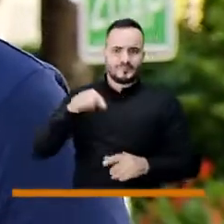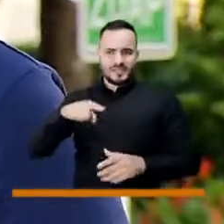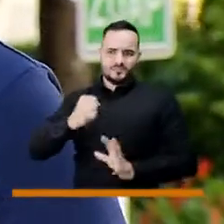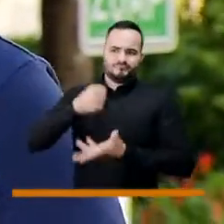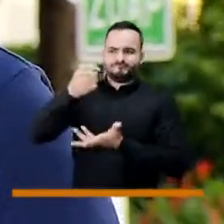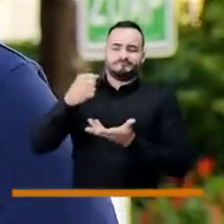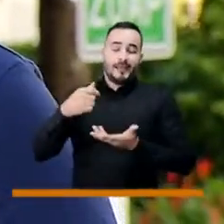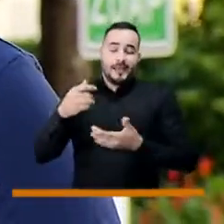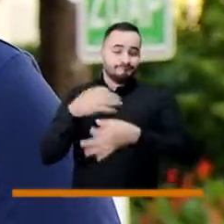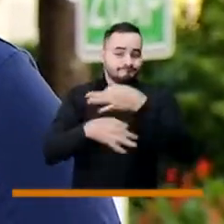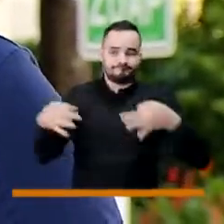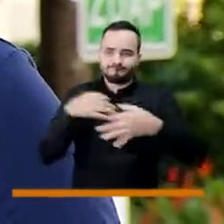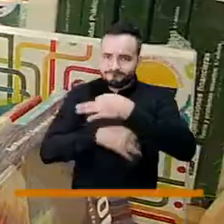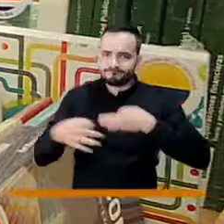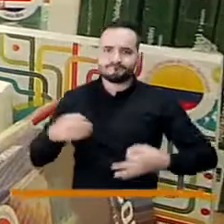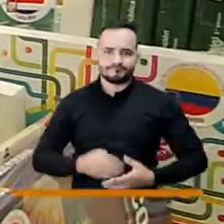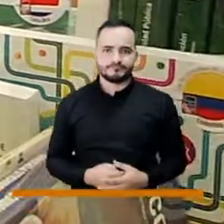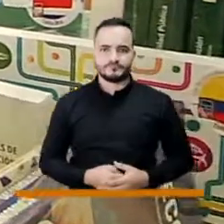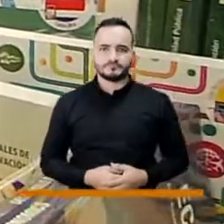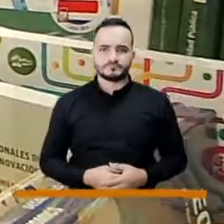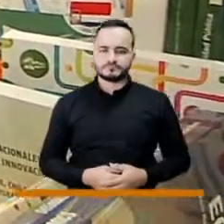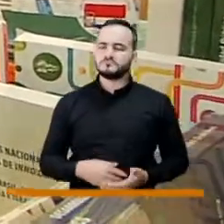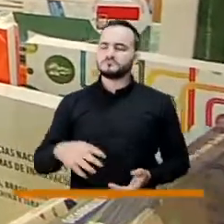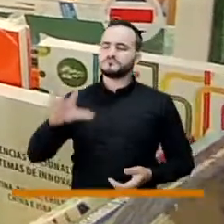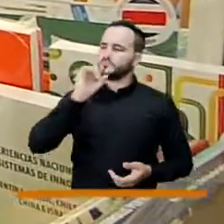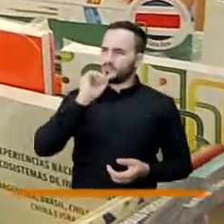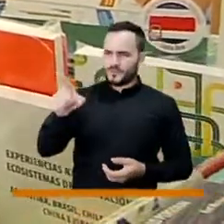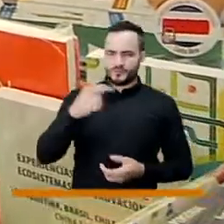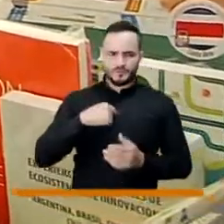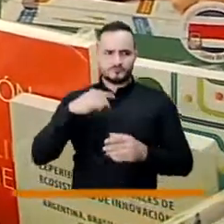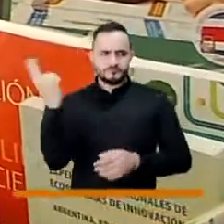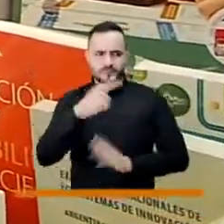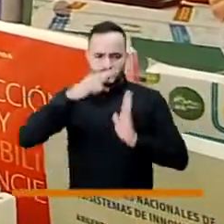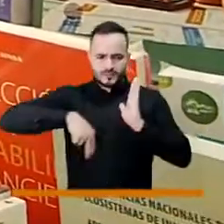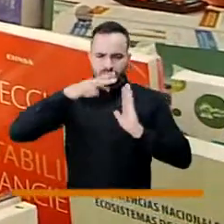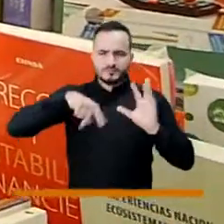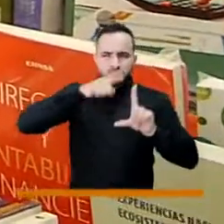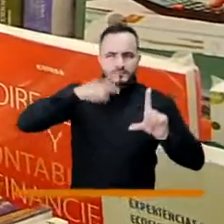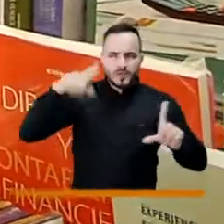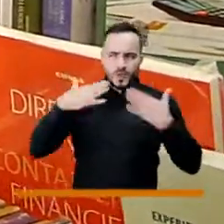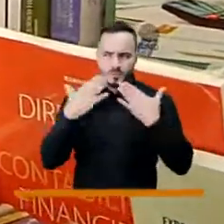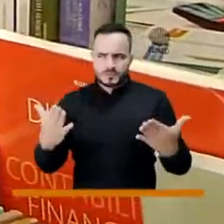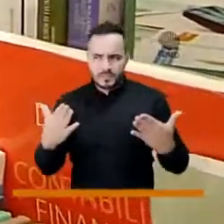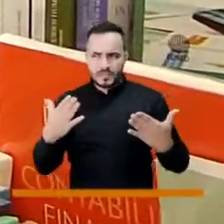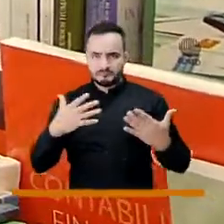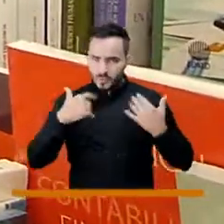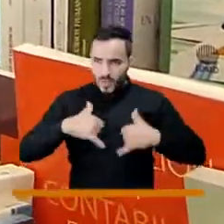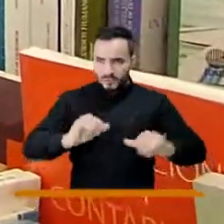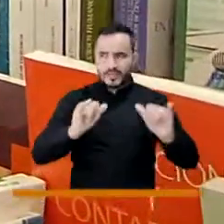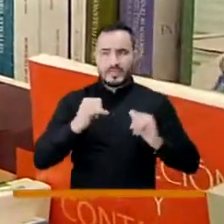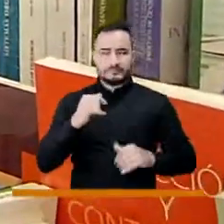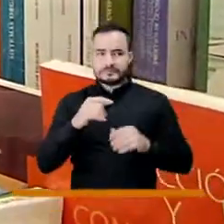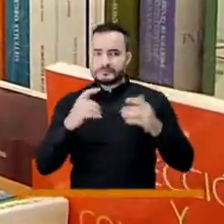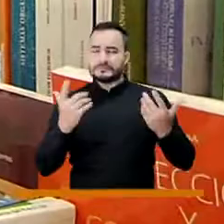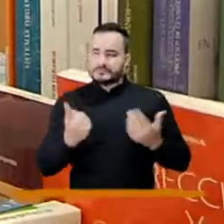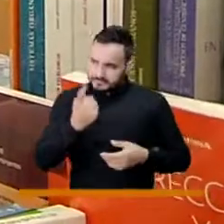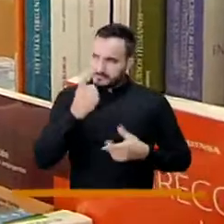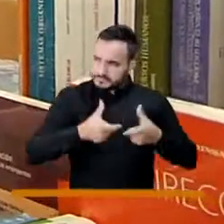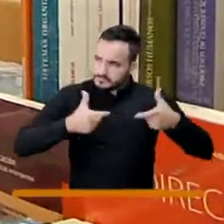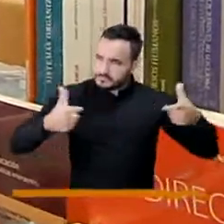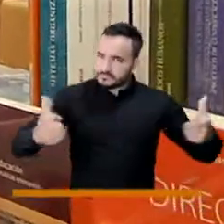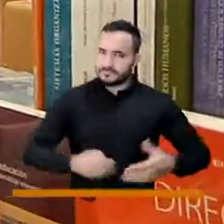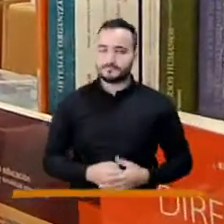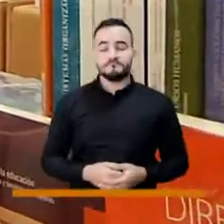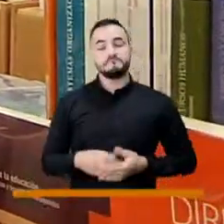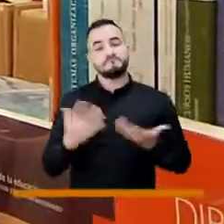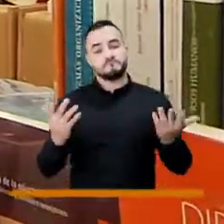pandemia ha golpeado bastante las finanzas públicas. ¿Cómo estamos en el índice de lecturabilidad en Medellín? ¿Seguimos con una